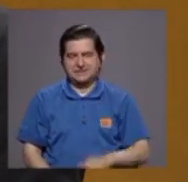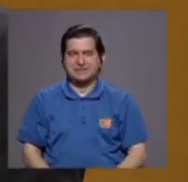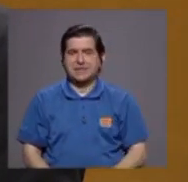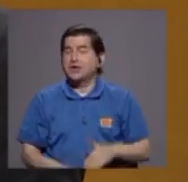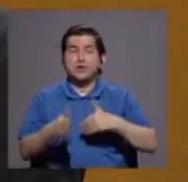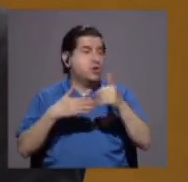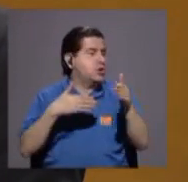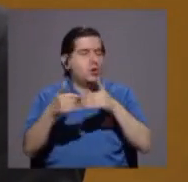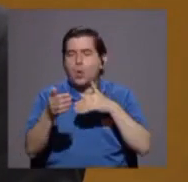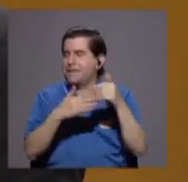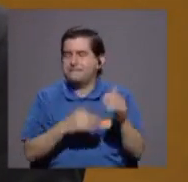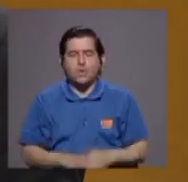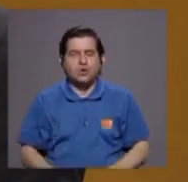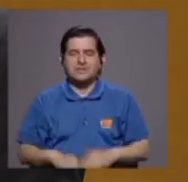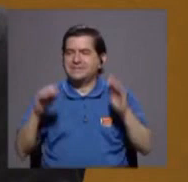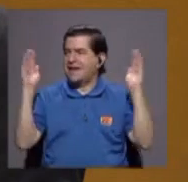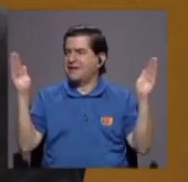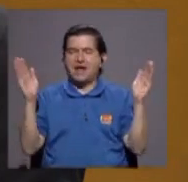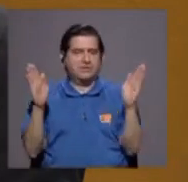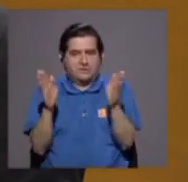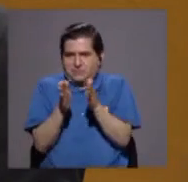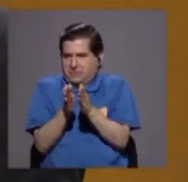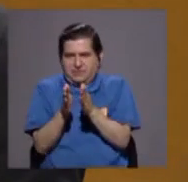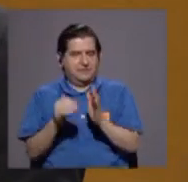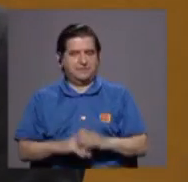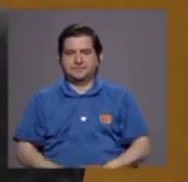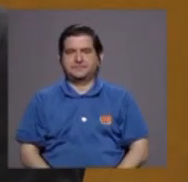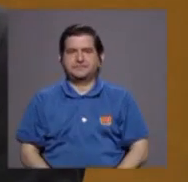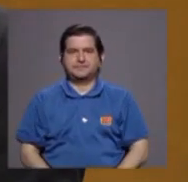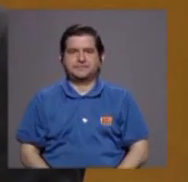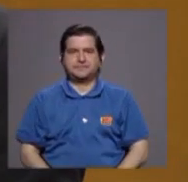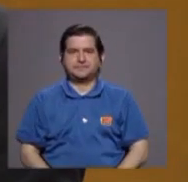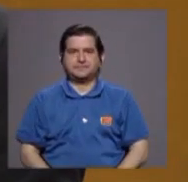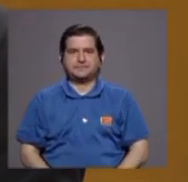no importa si el estado es grande o pequeño, y